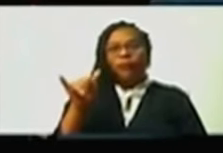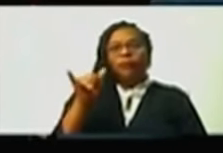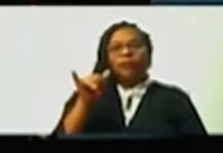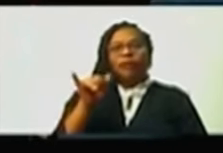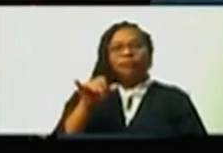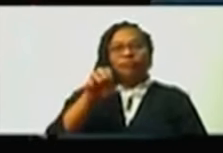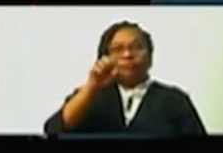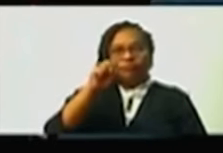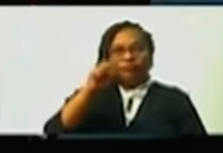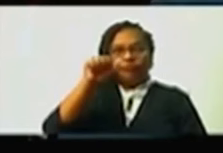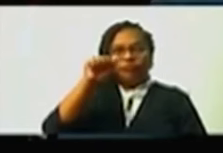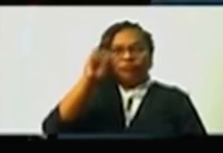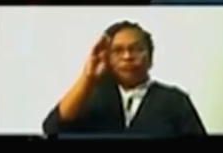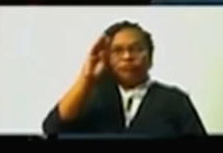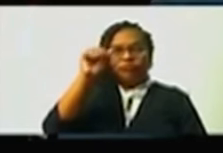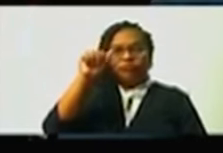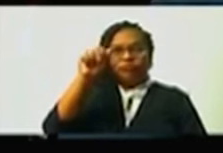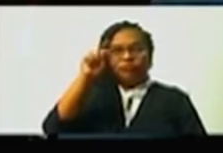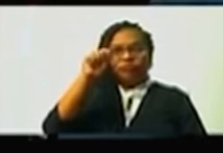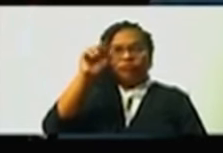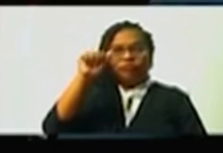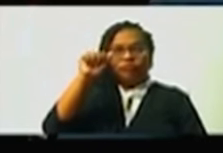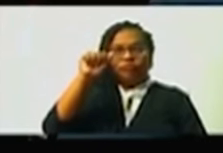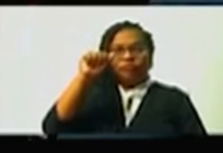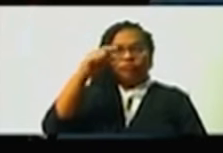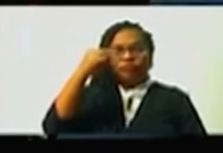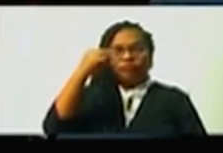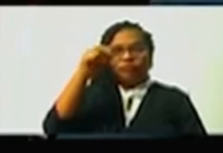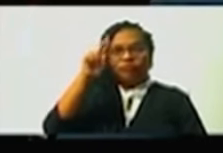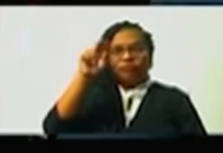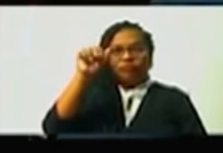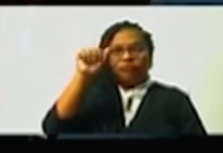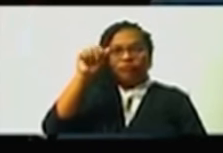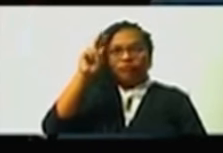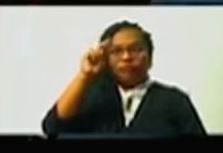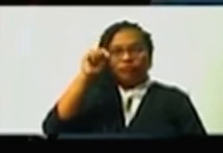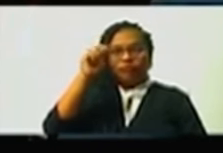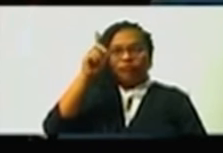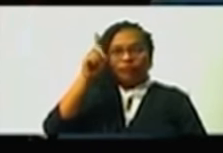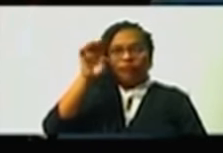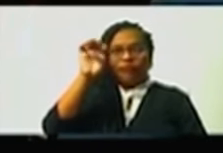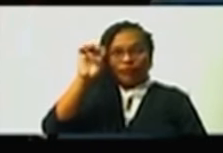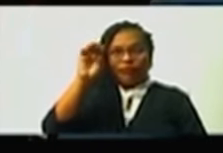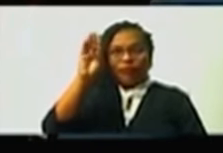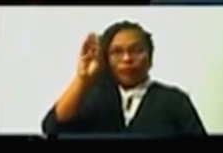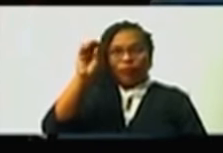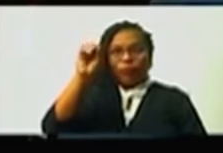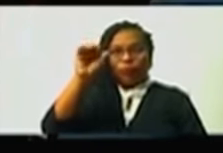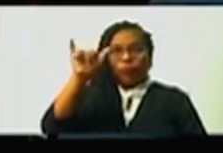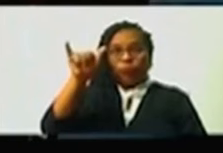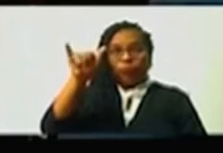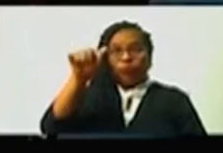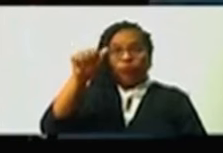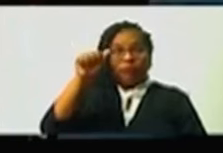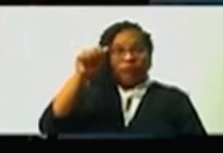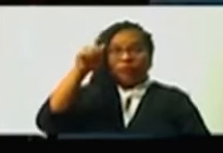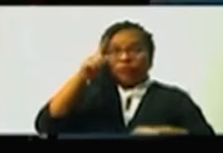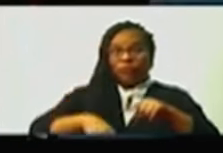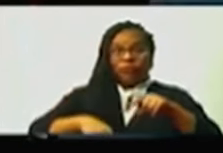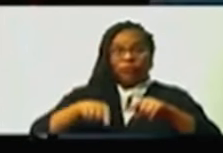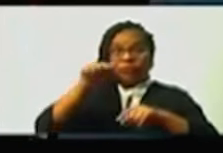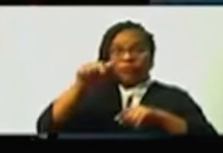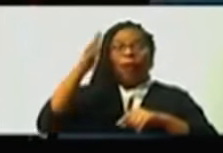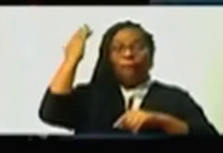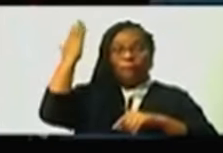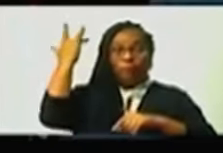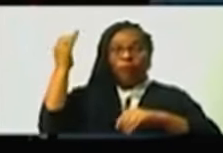y otras comunidades por el problema de que se fueron puentes y alcantarillas. Pero también la provincia de Monte